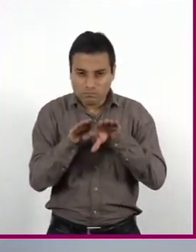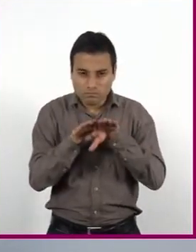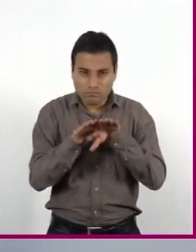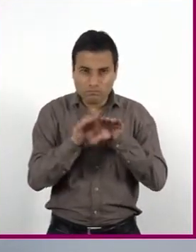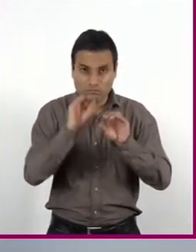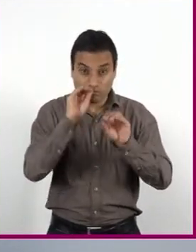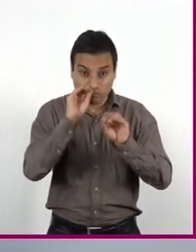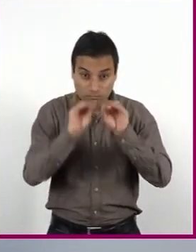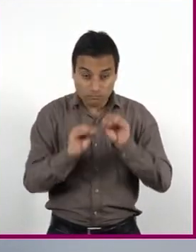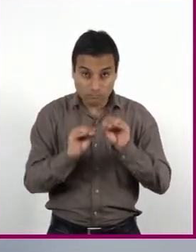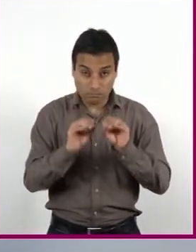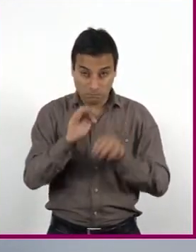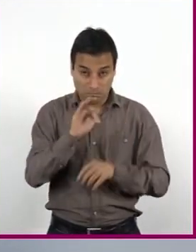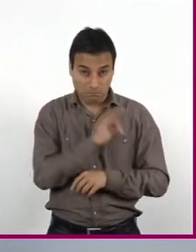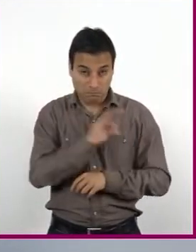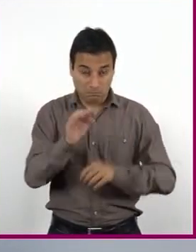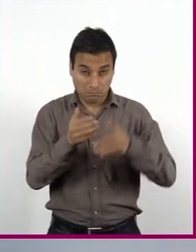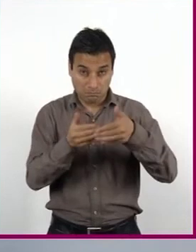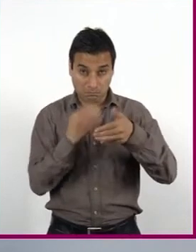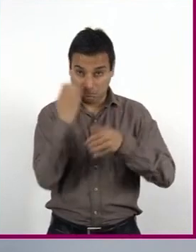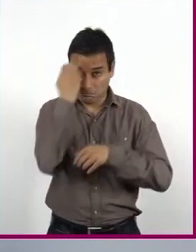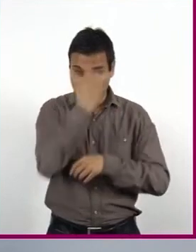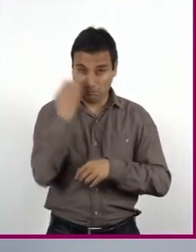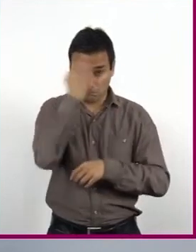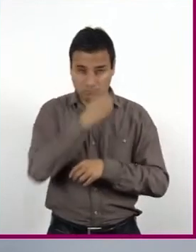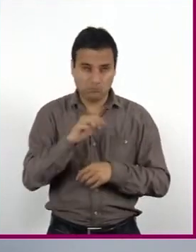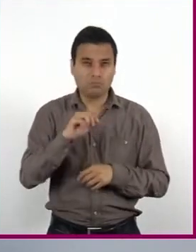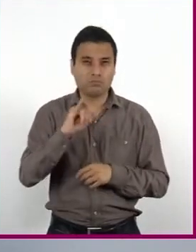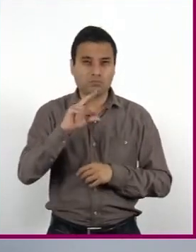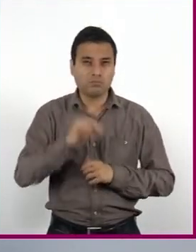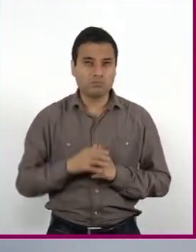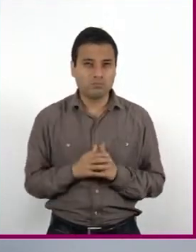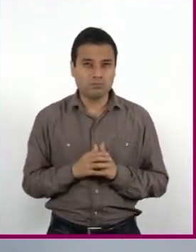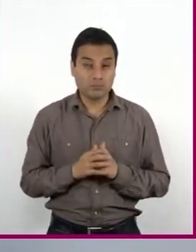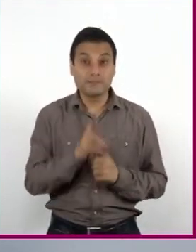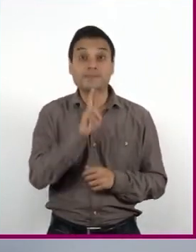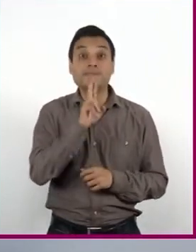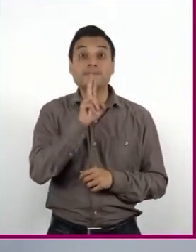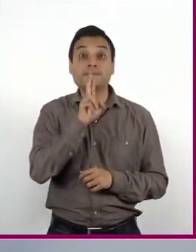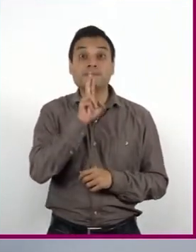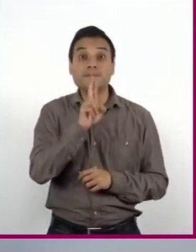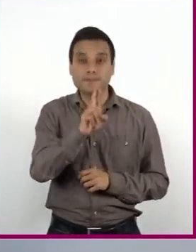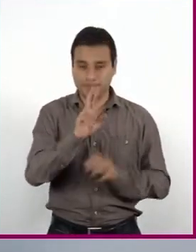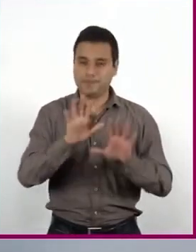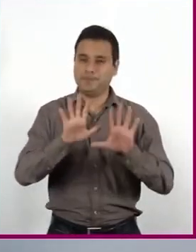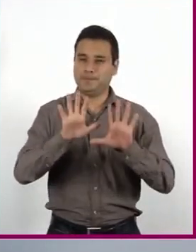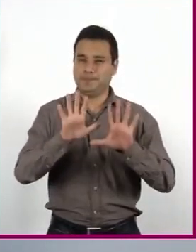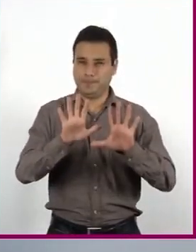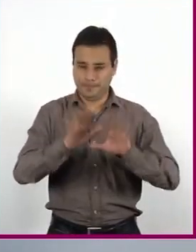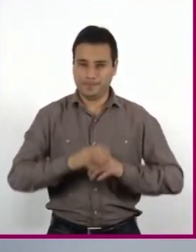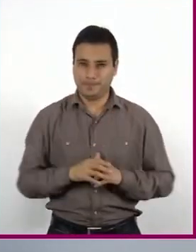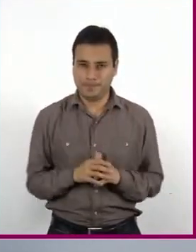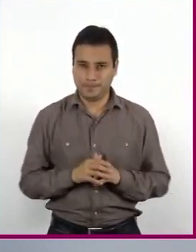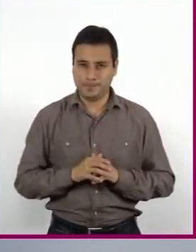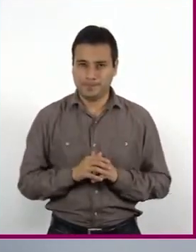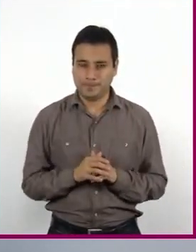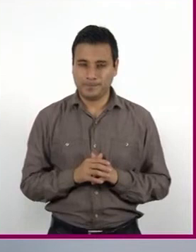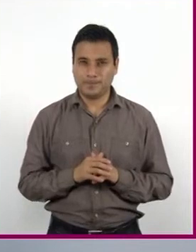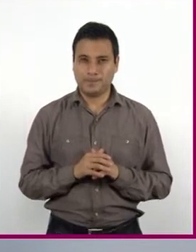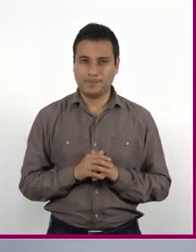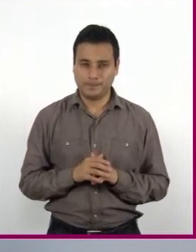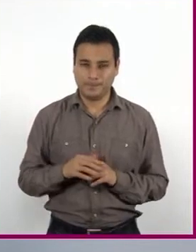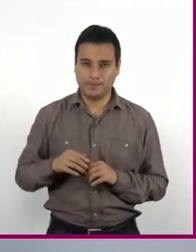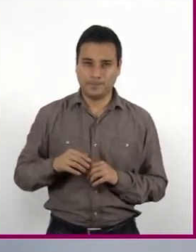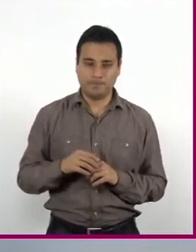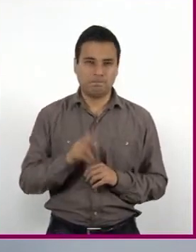los desarrollos planos de un mismo prisma? Para dar respuestas a las preguntas anteriores y enriquecer